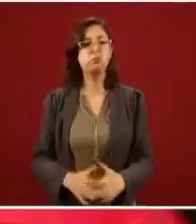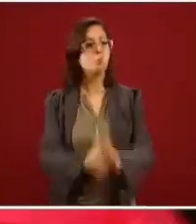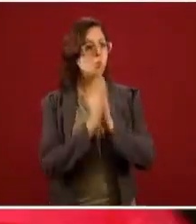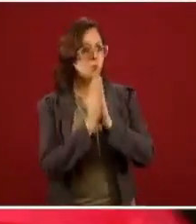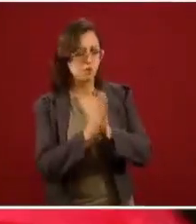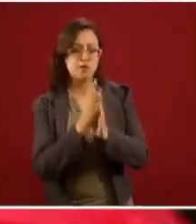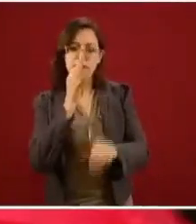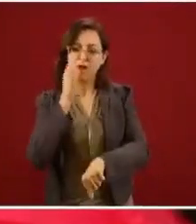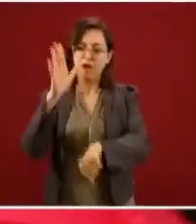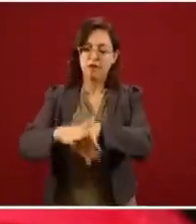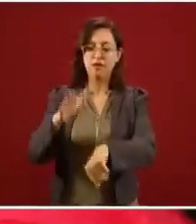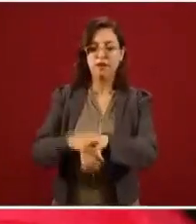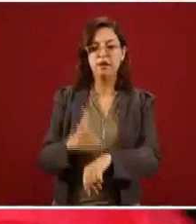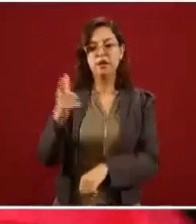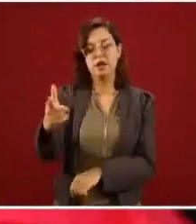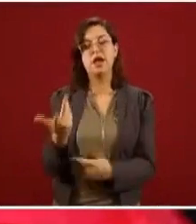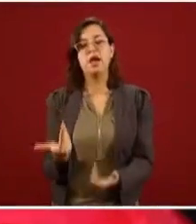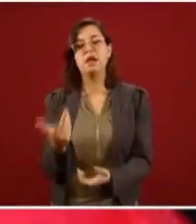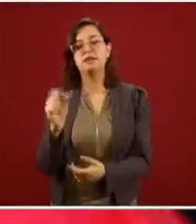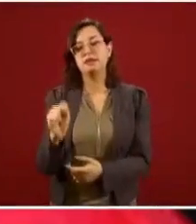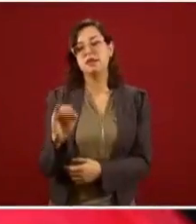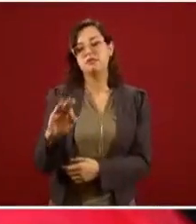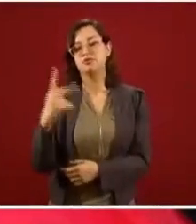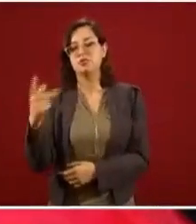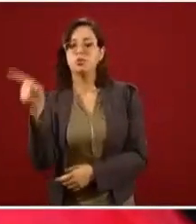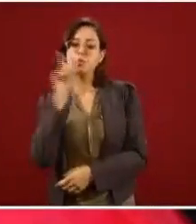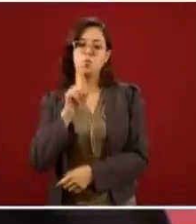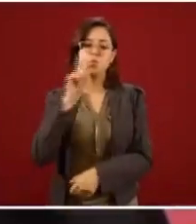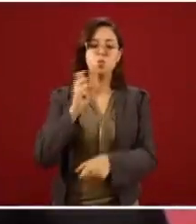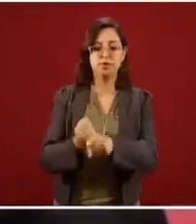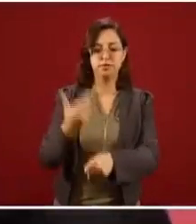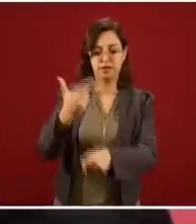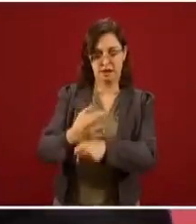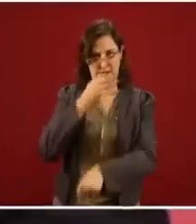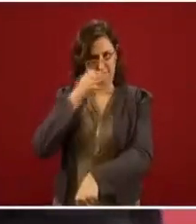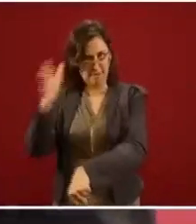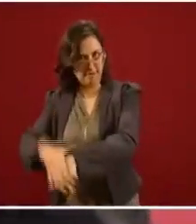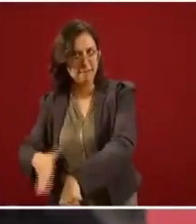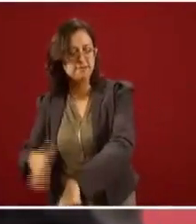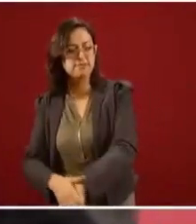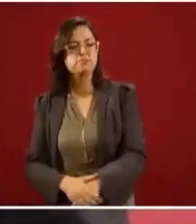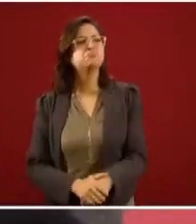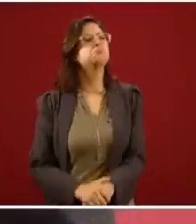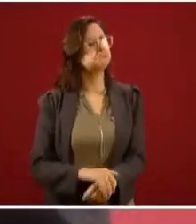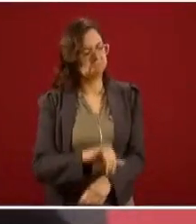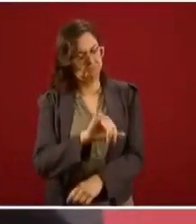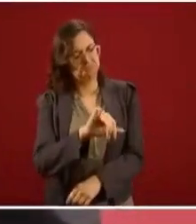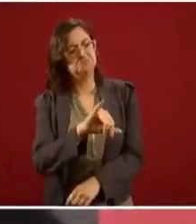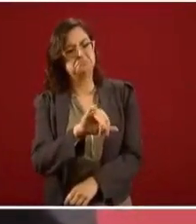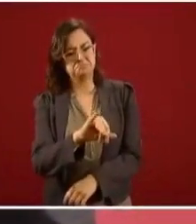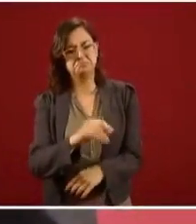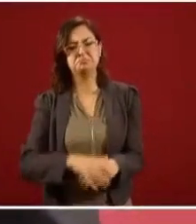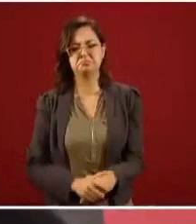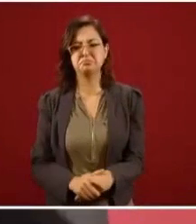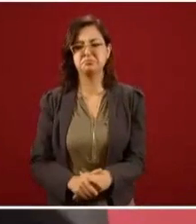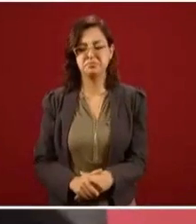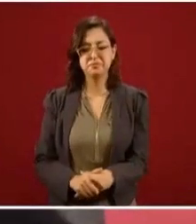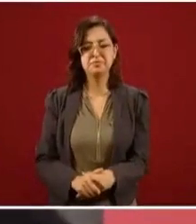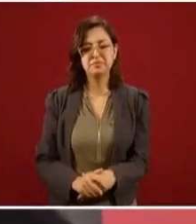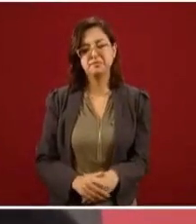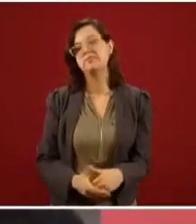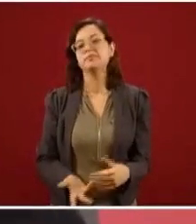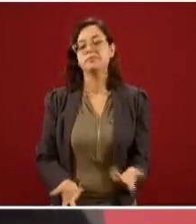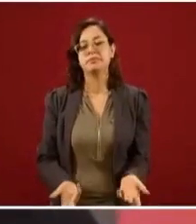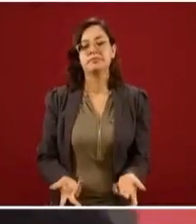dígaselo a la secretaria de la Función Pública. Sí, hay que tratar de que